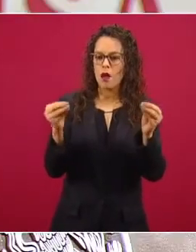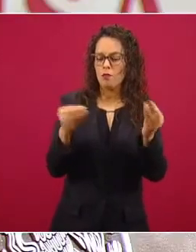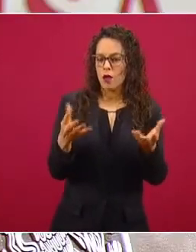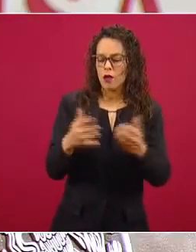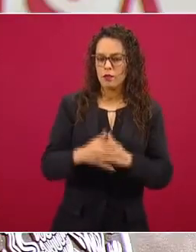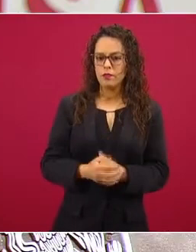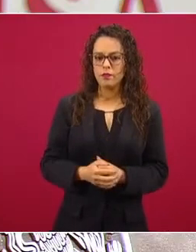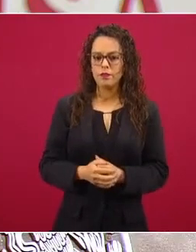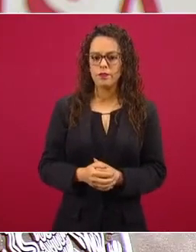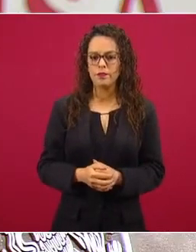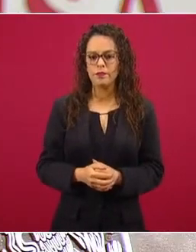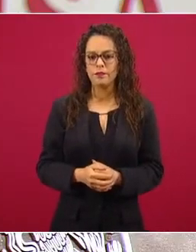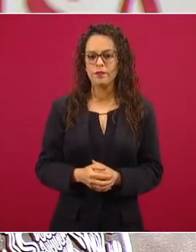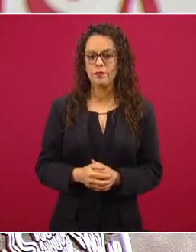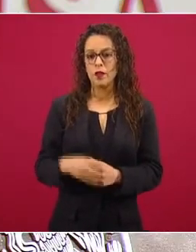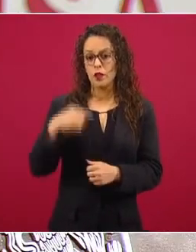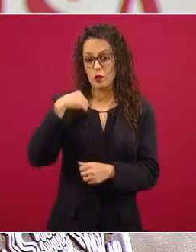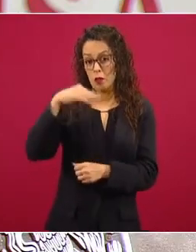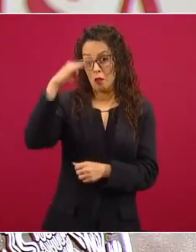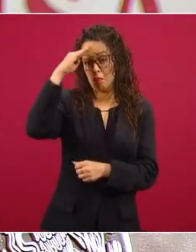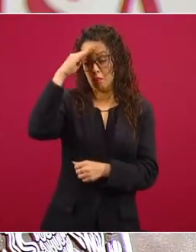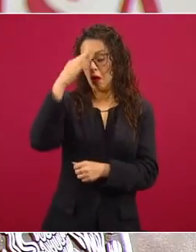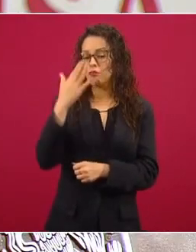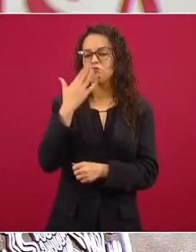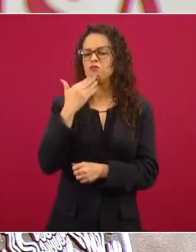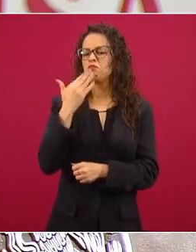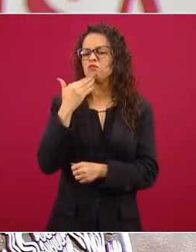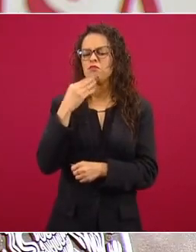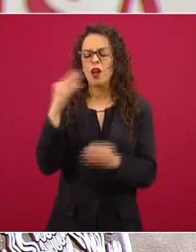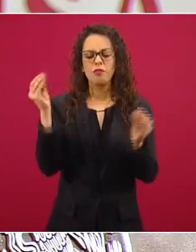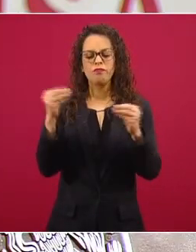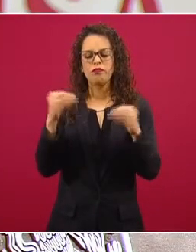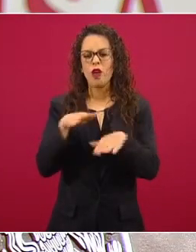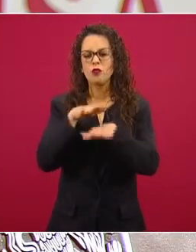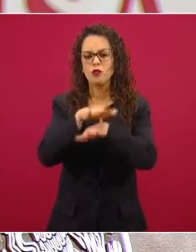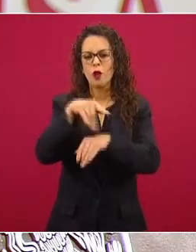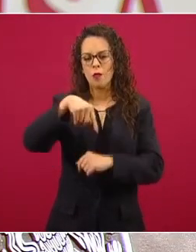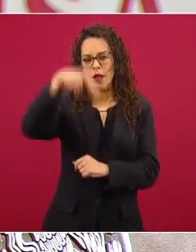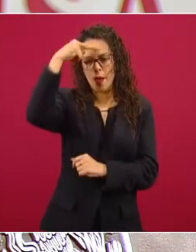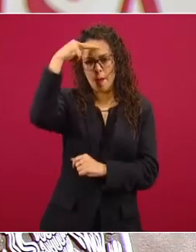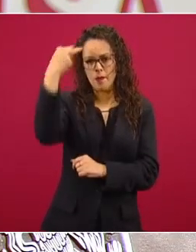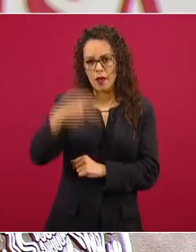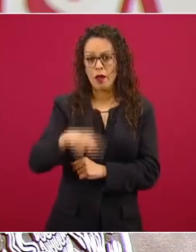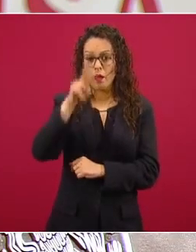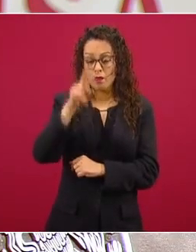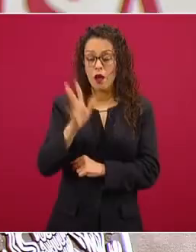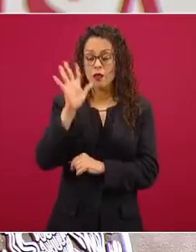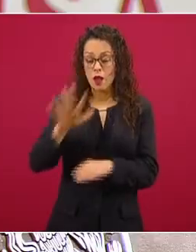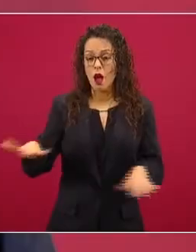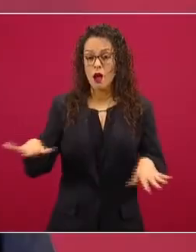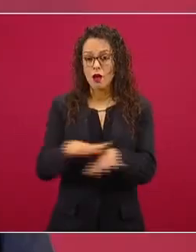incluya el tema de México. Hay un cambio sustancial en las campañas,